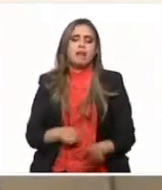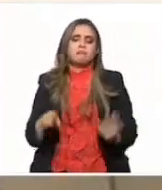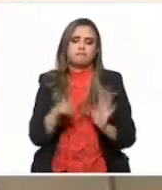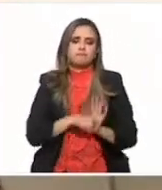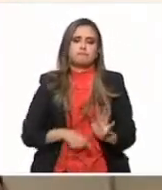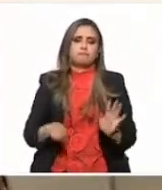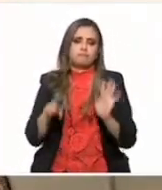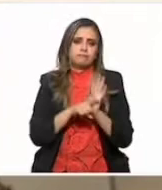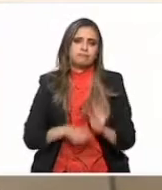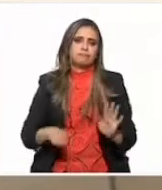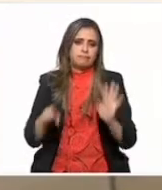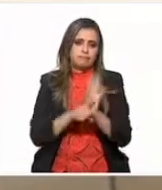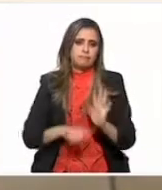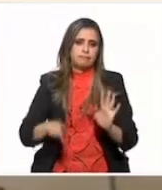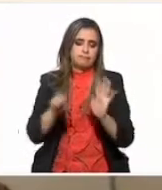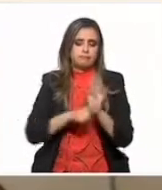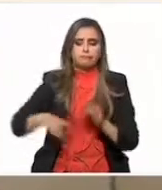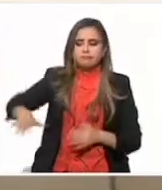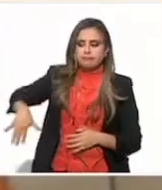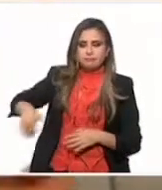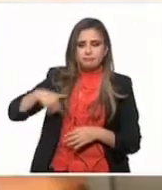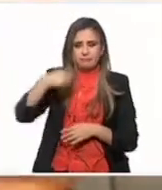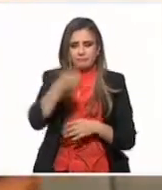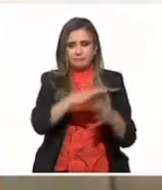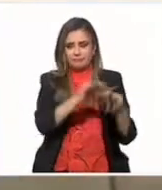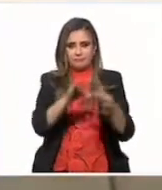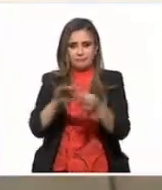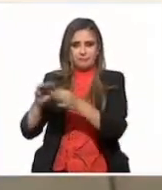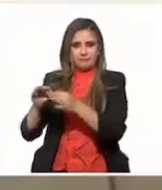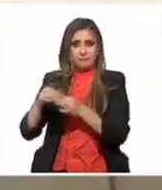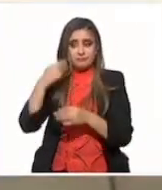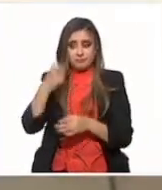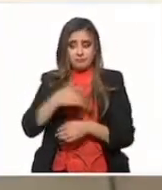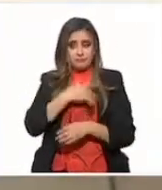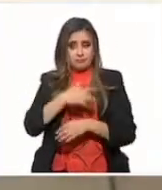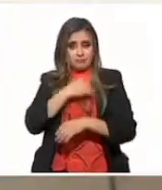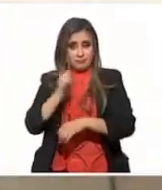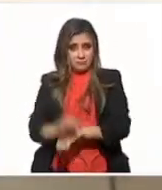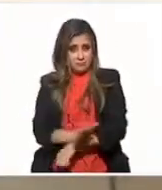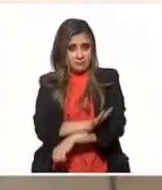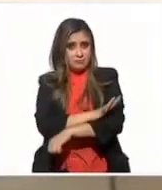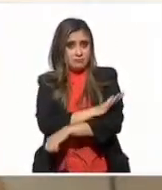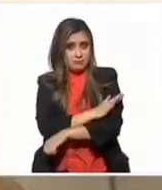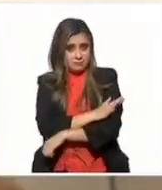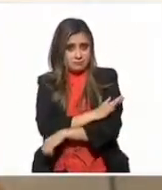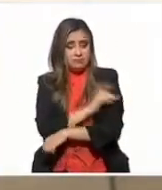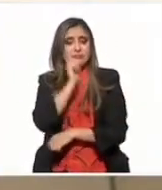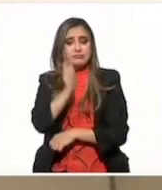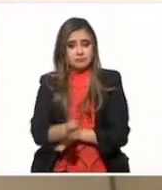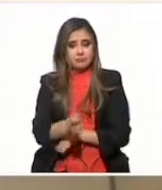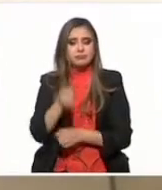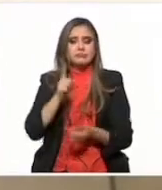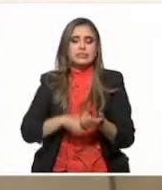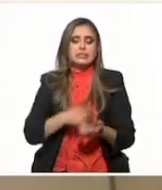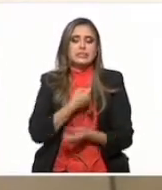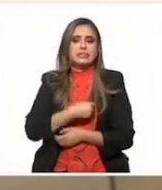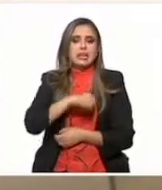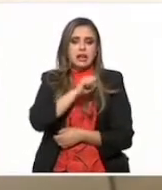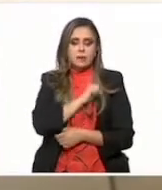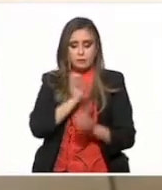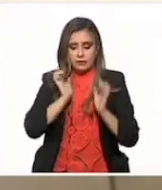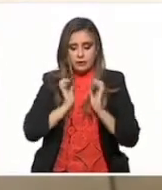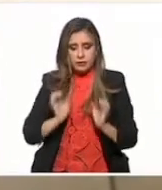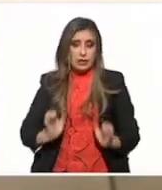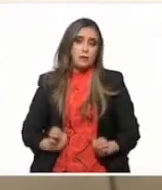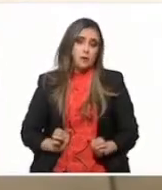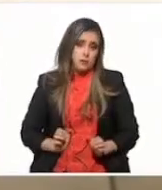ya se mencionó en en el programa estas emociones van a incidir también en nuestra salud física de